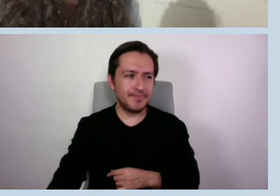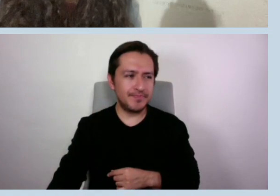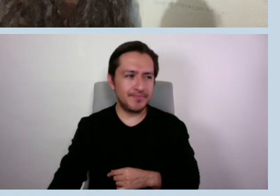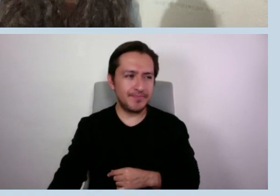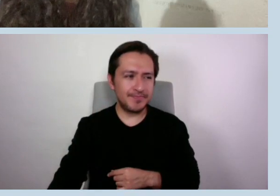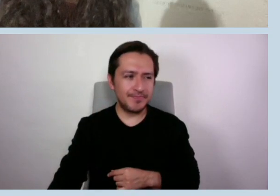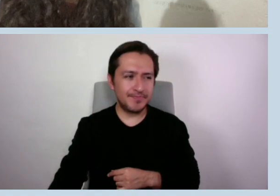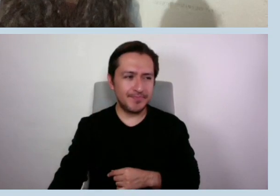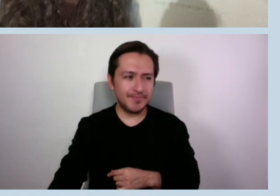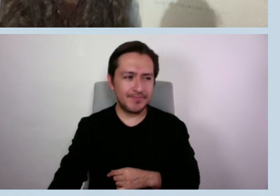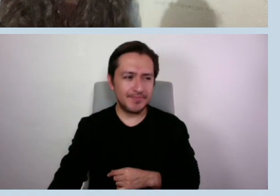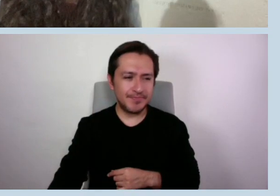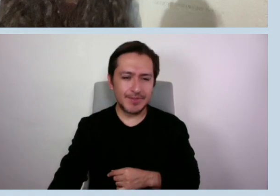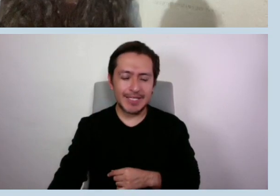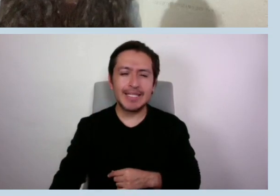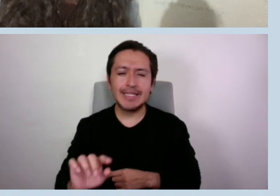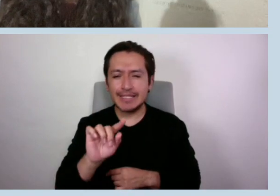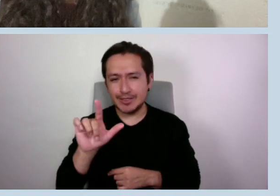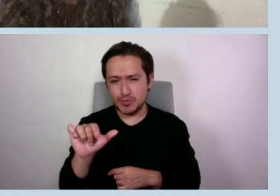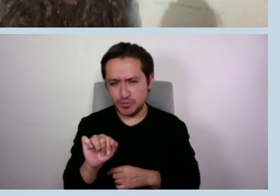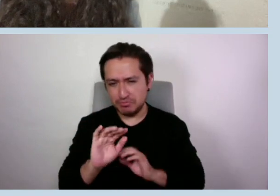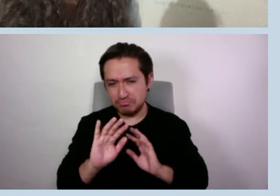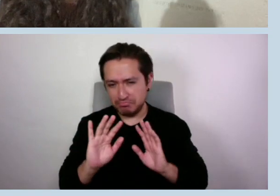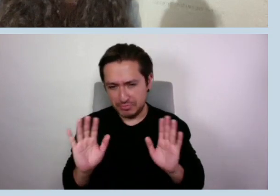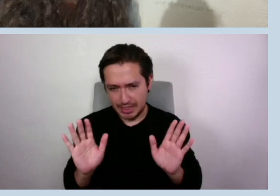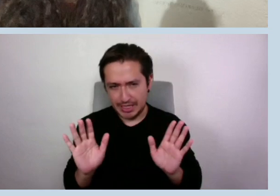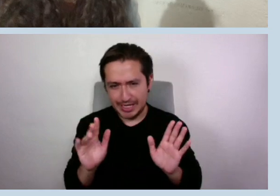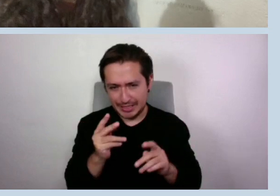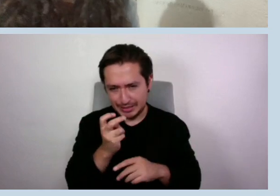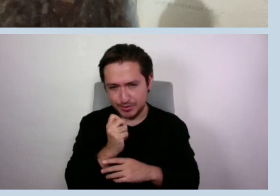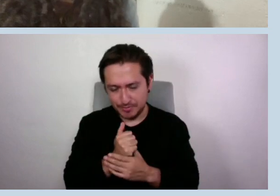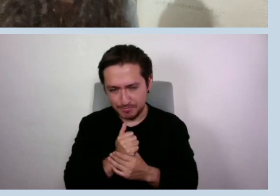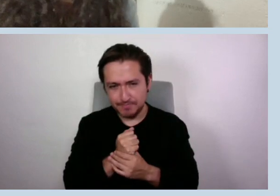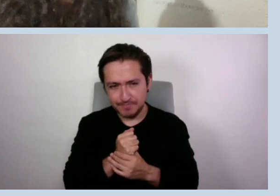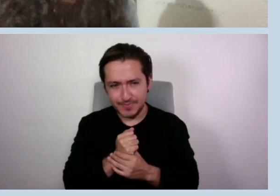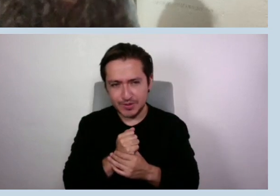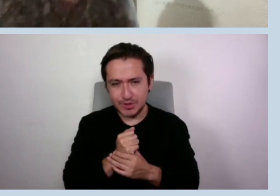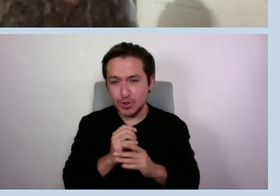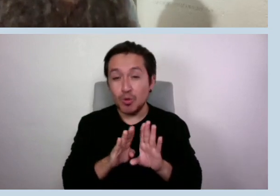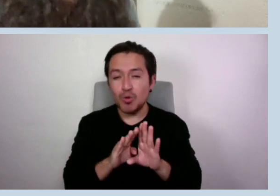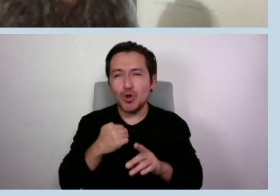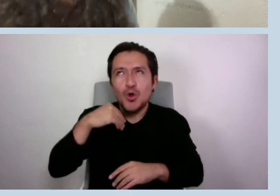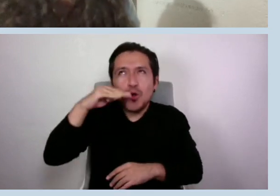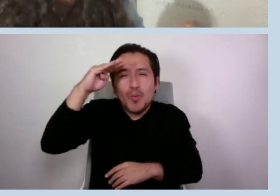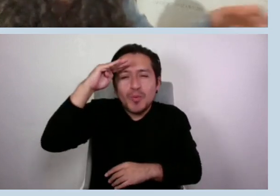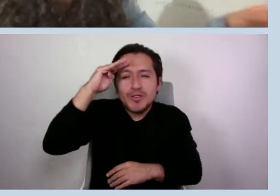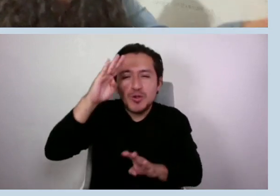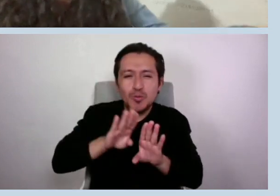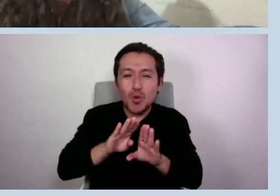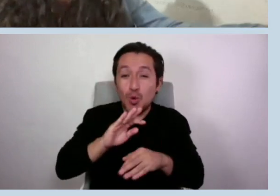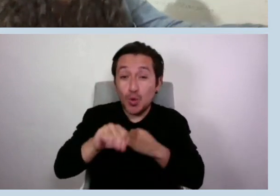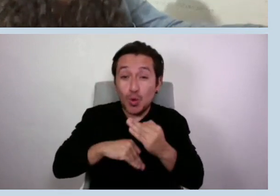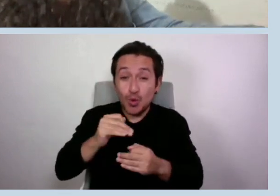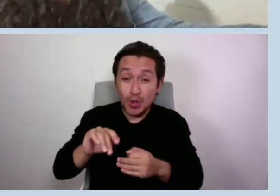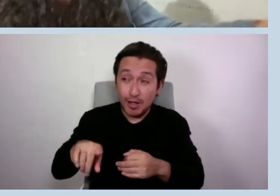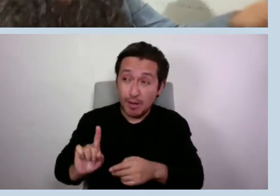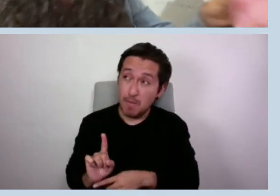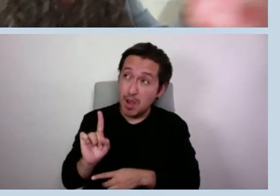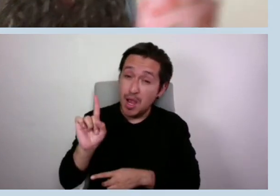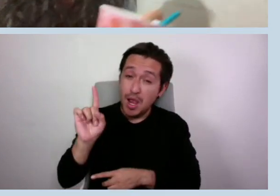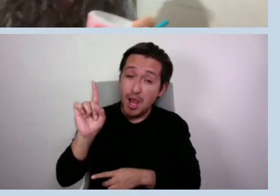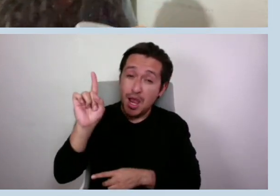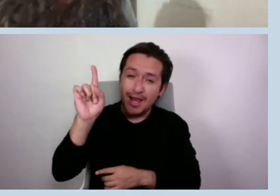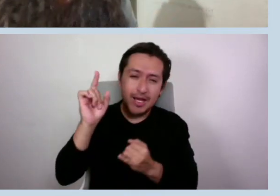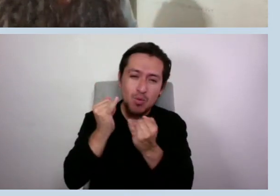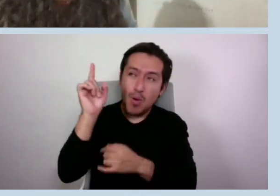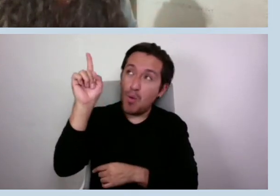luego de llegar a lo solido yo lo veo como todo lo que sube tiene que bajar eh la tormenta también